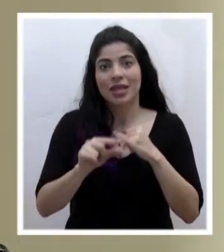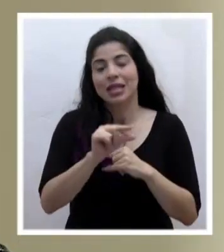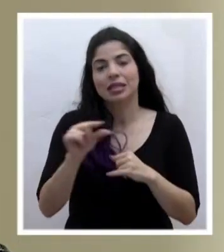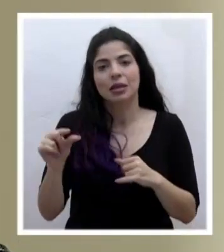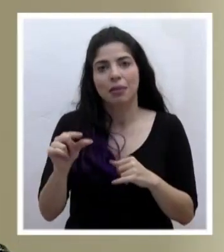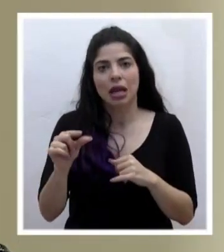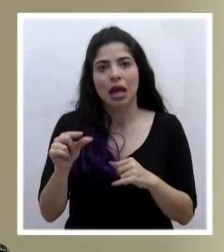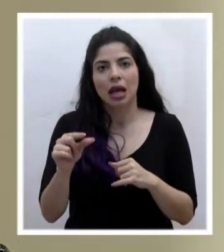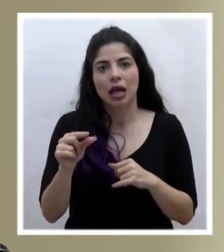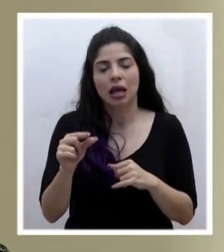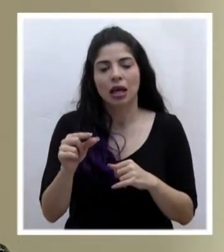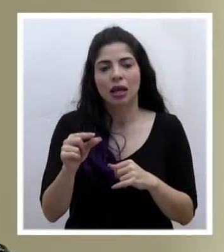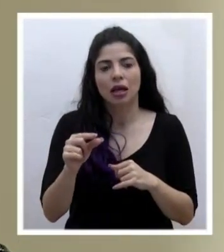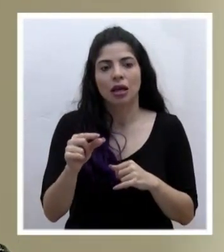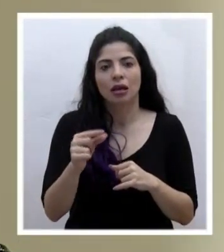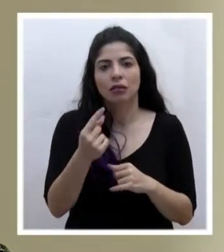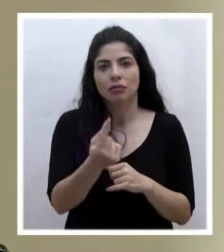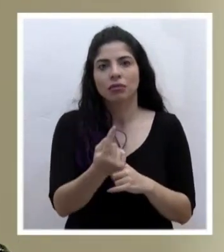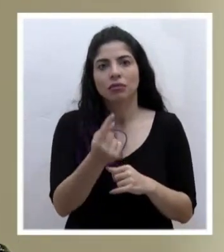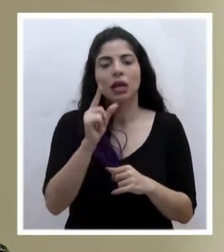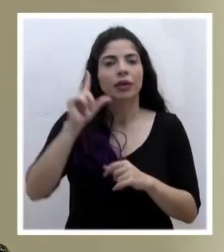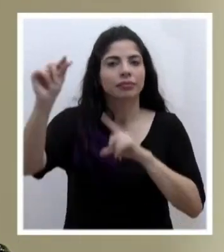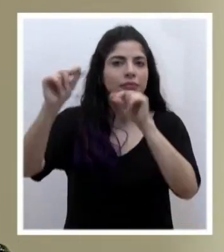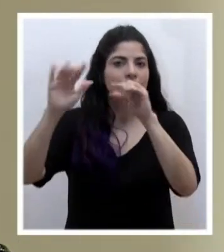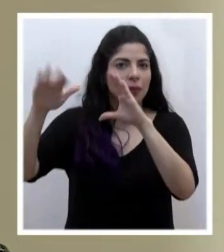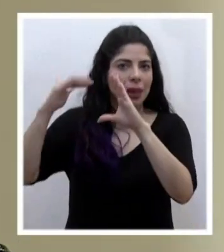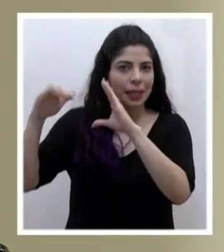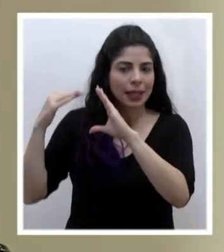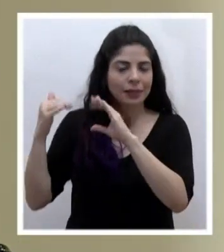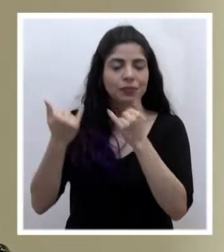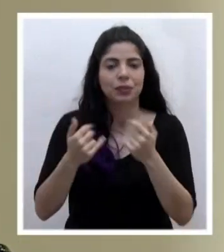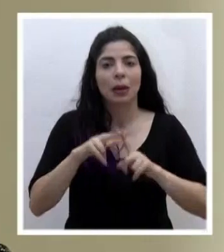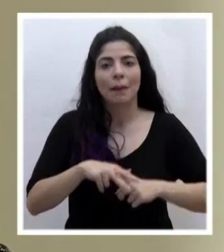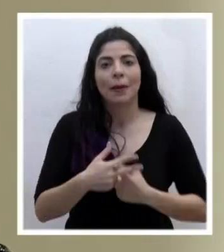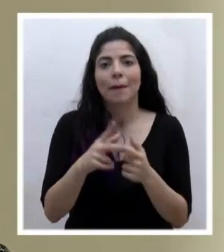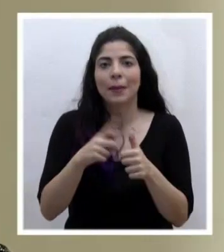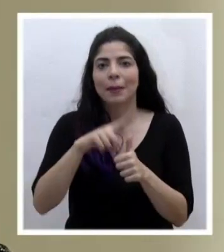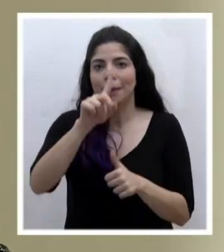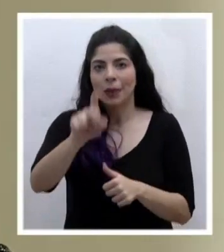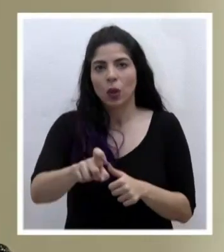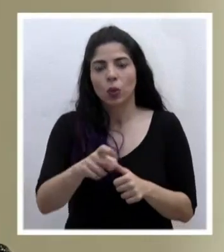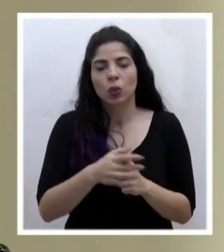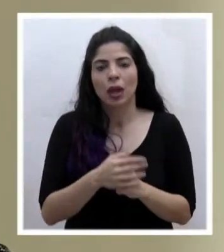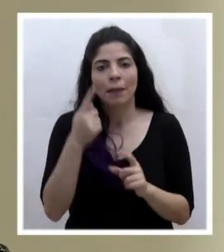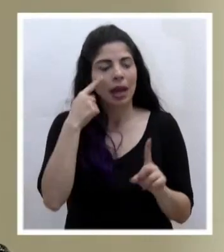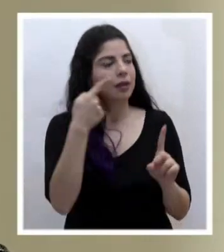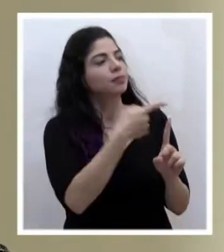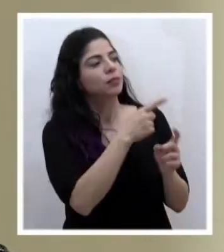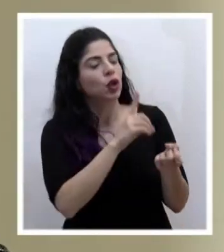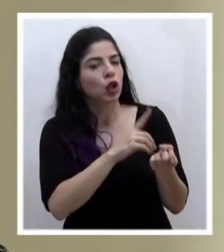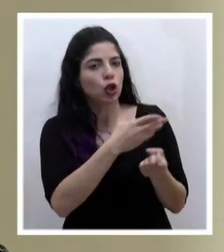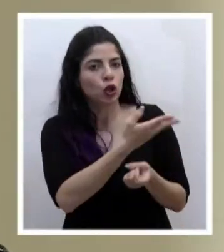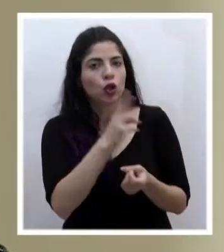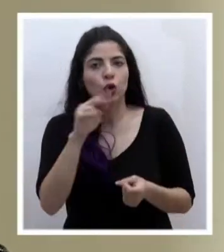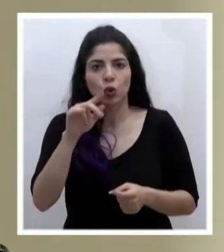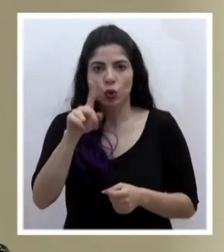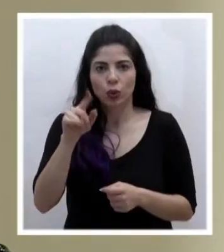semana, son de manera remota. Vamos a iniciar con la primera consulta para usted, doctor Ruiz.